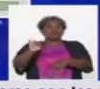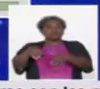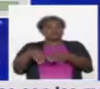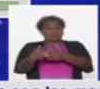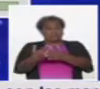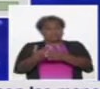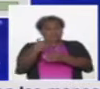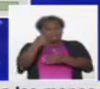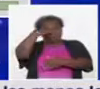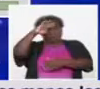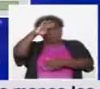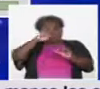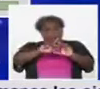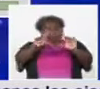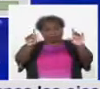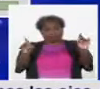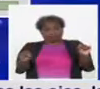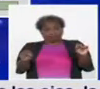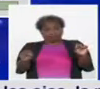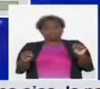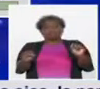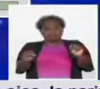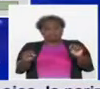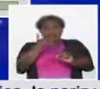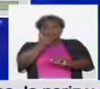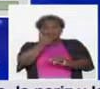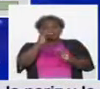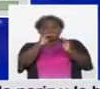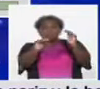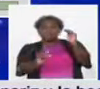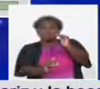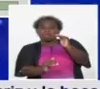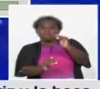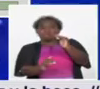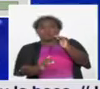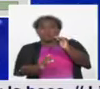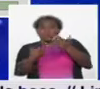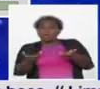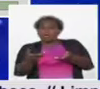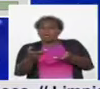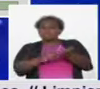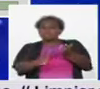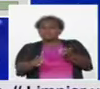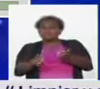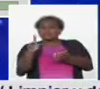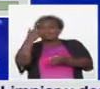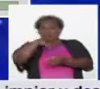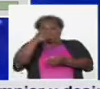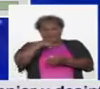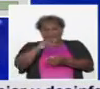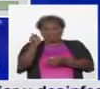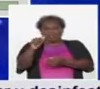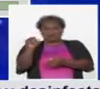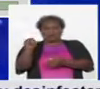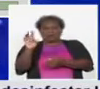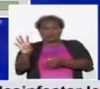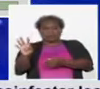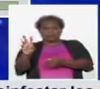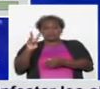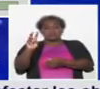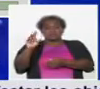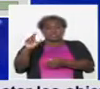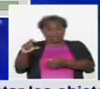país. Y las tasas más bajas, Ciego de Ávila con 10,4, Villa Clara